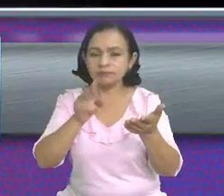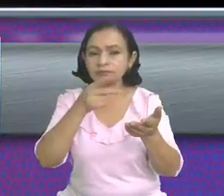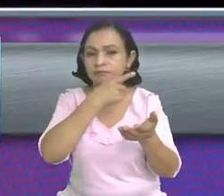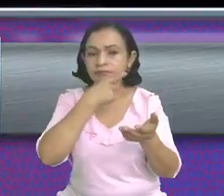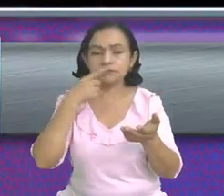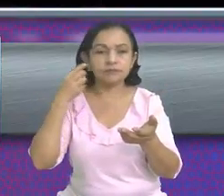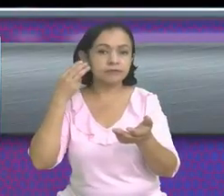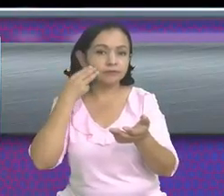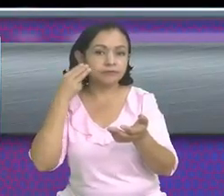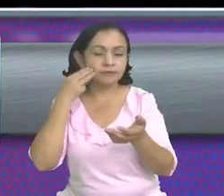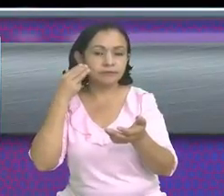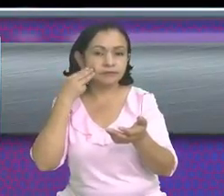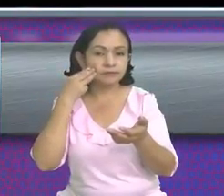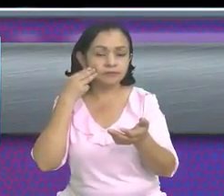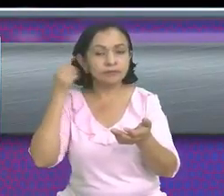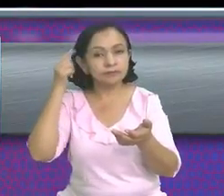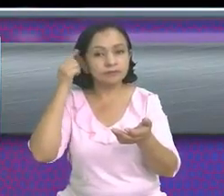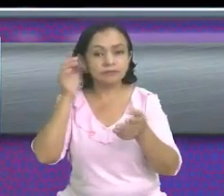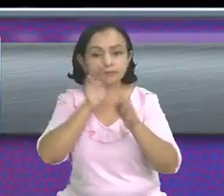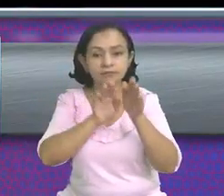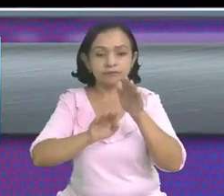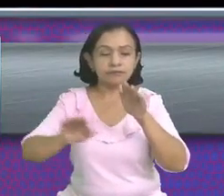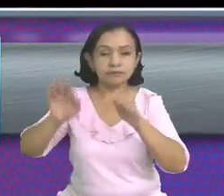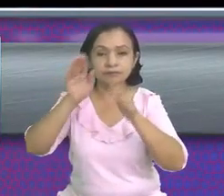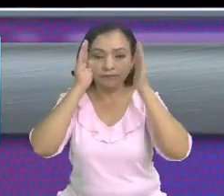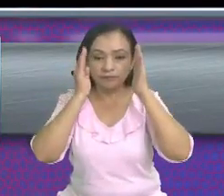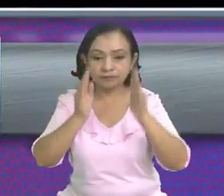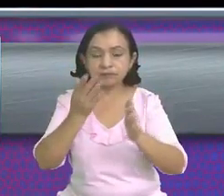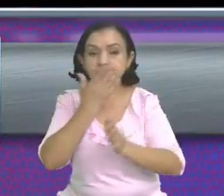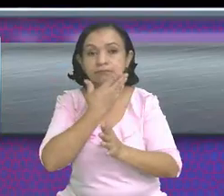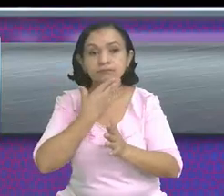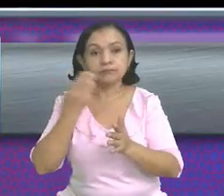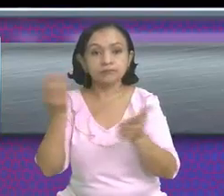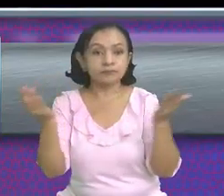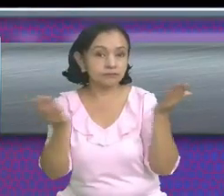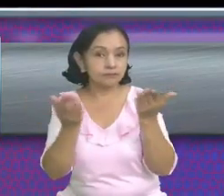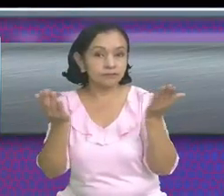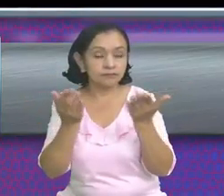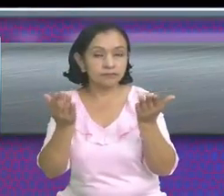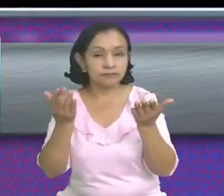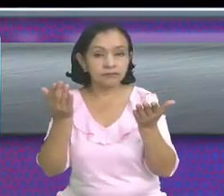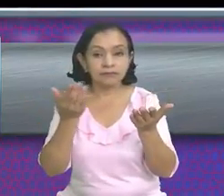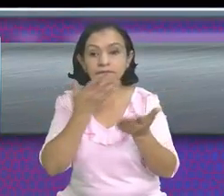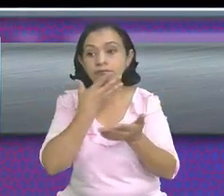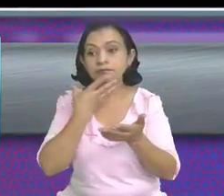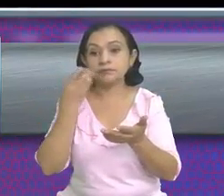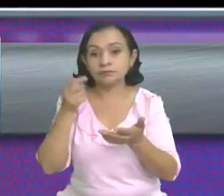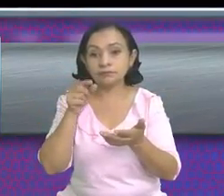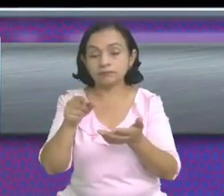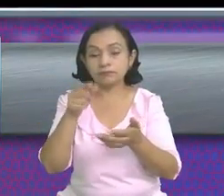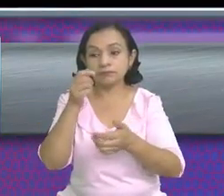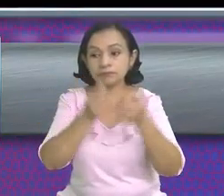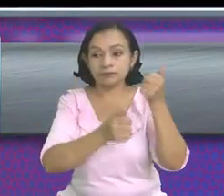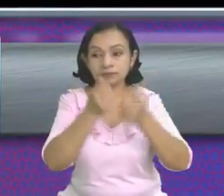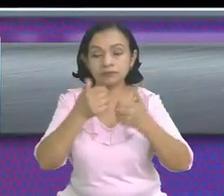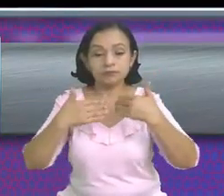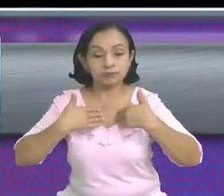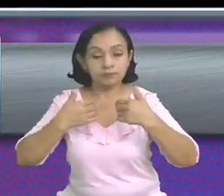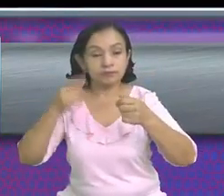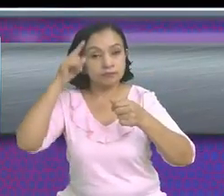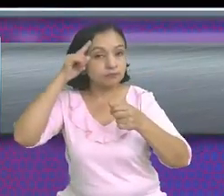familia y que nosotros debemos prestar más atención a la adolescencia, cómo saber si un adolescente está ante un problema de salud